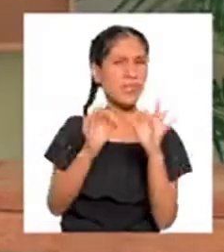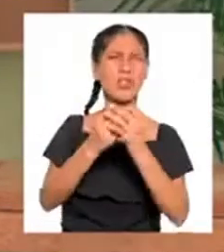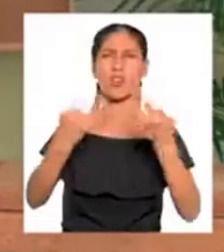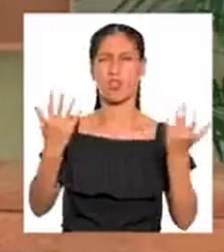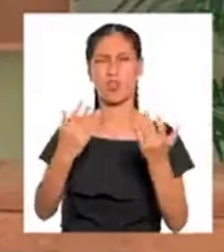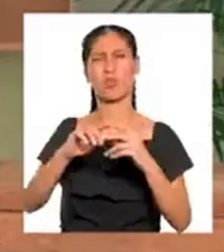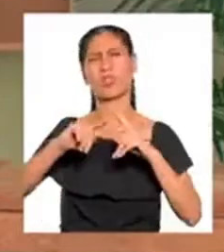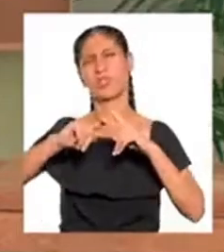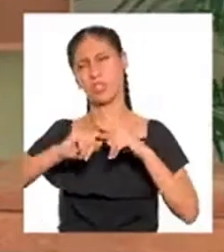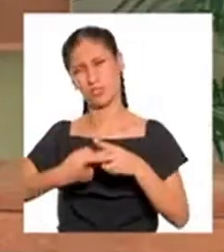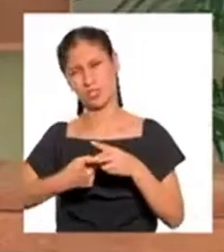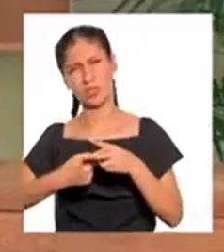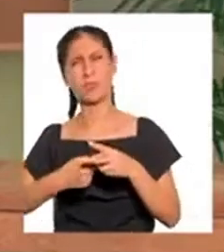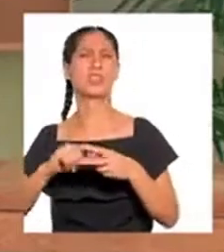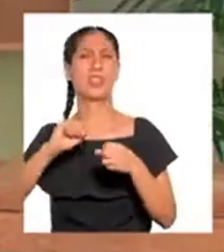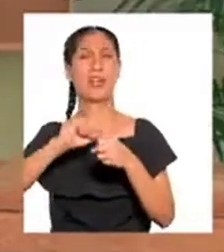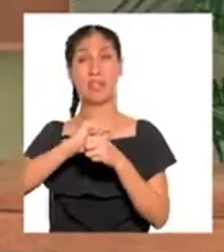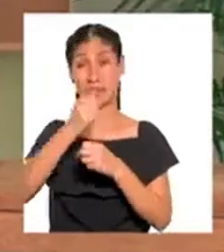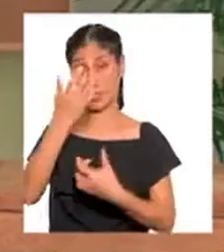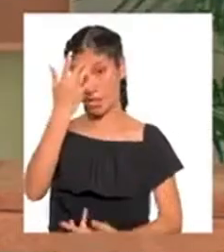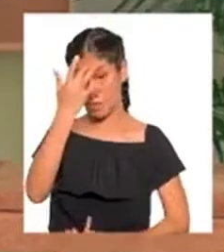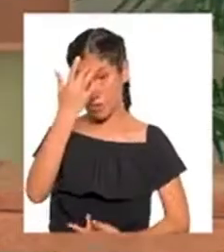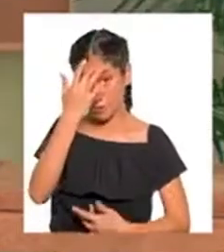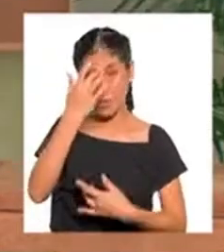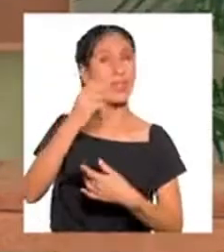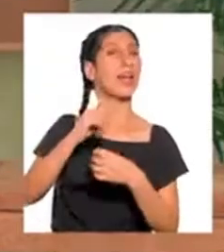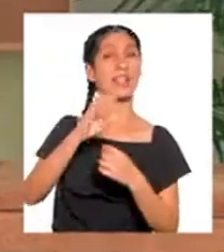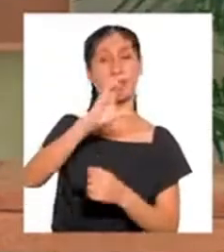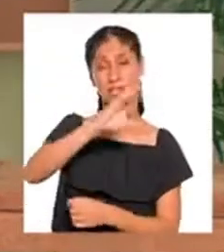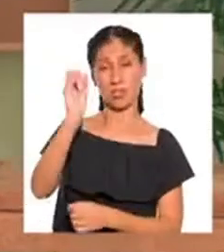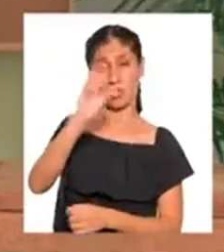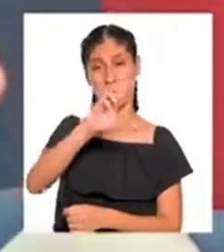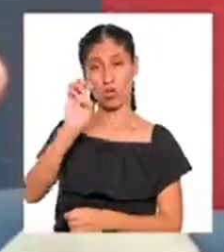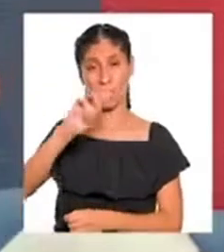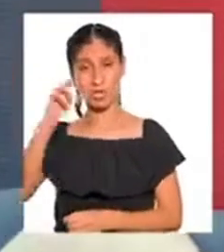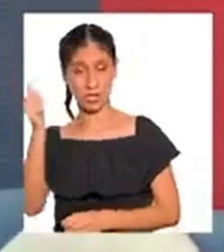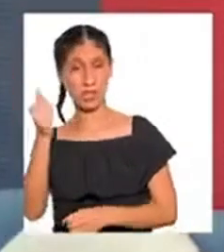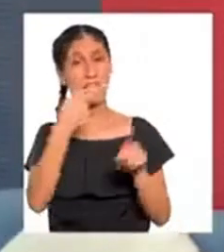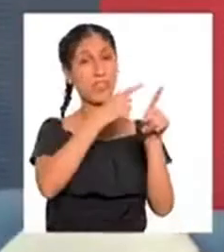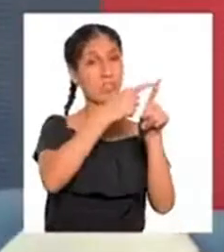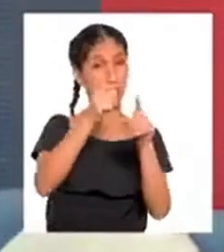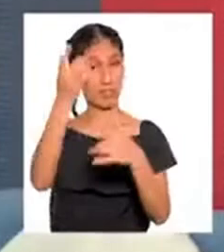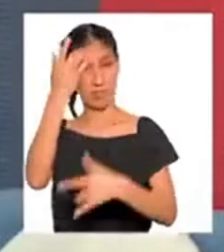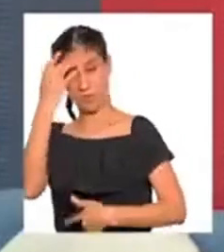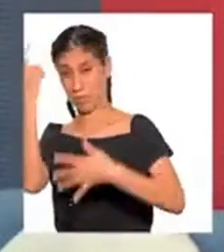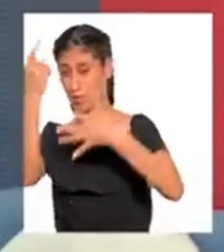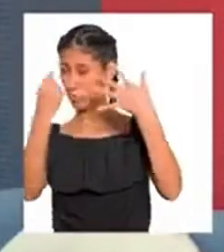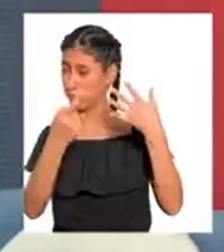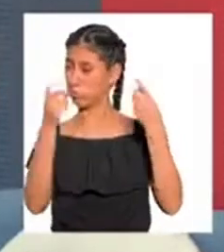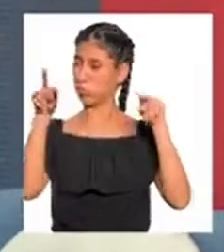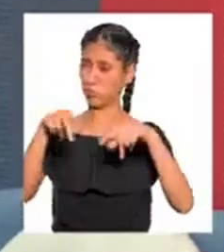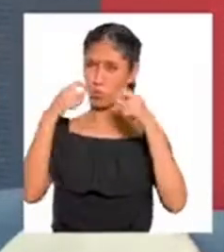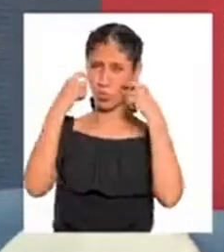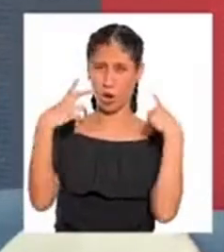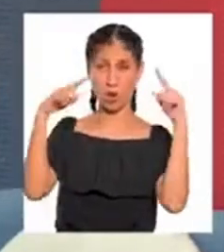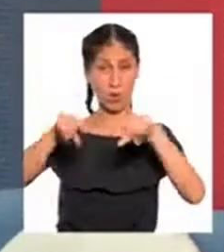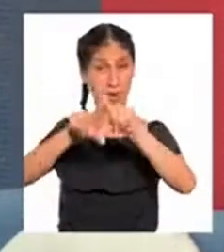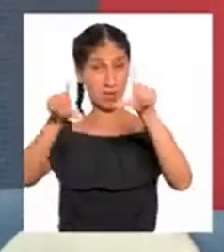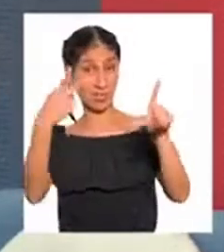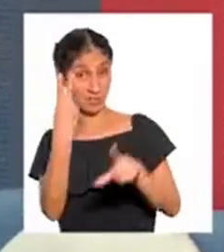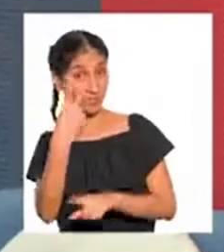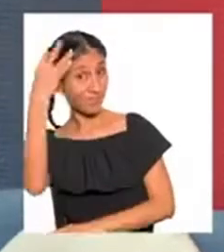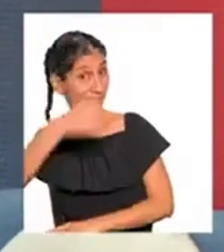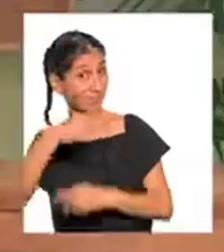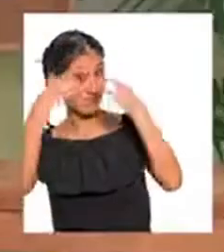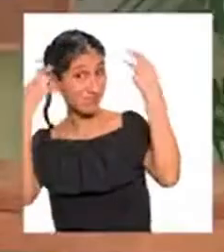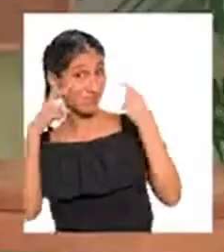que se desarrollara el cólera y otras enfermedades en nuestro país. ¡Wow! ¿Qué tal programa el de hoy? ¿Verdad, Promo